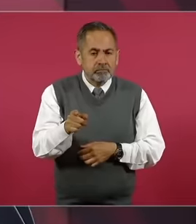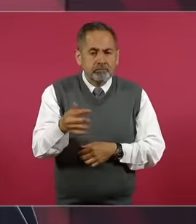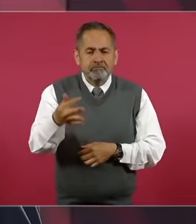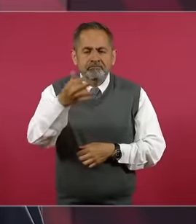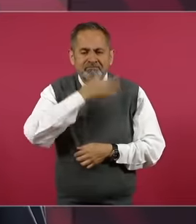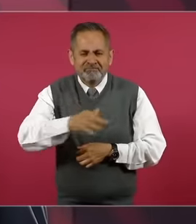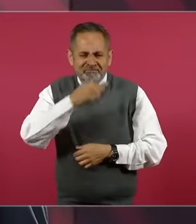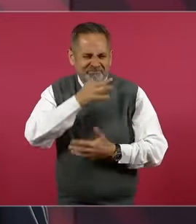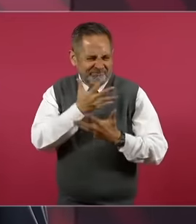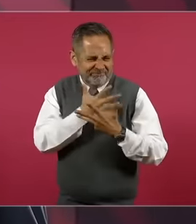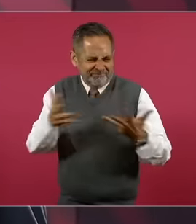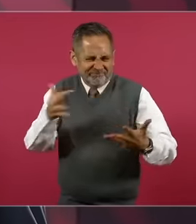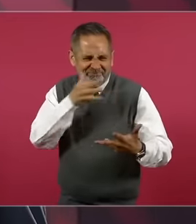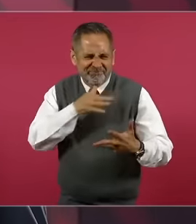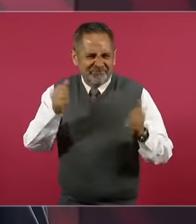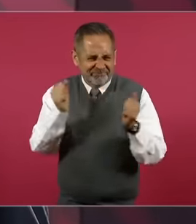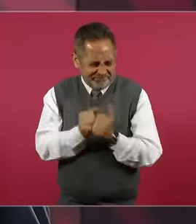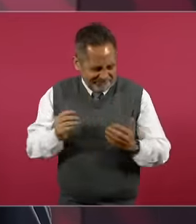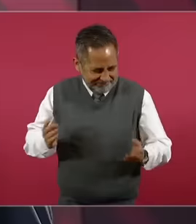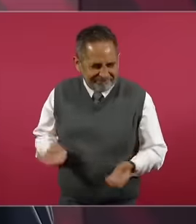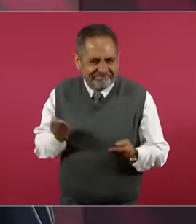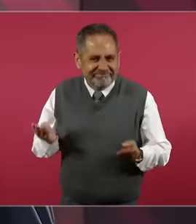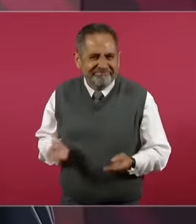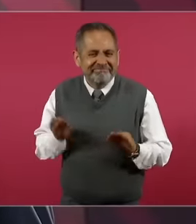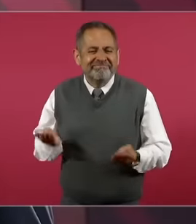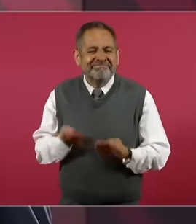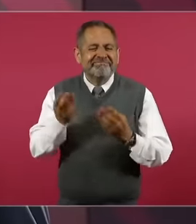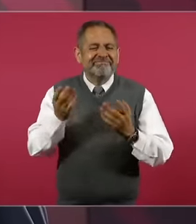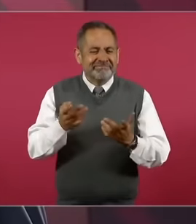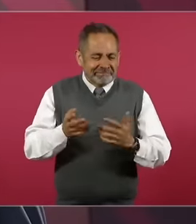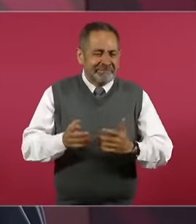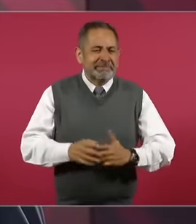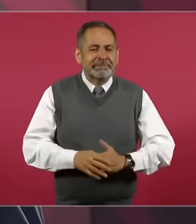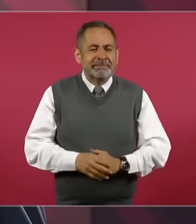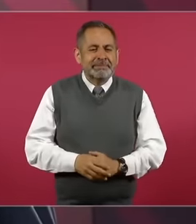fiestón con bailongo,